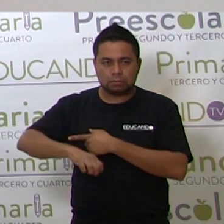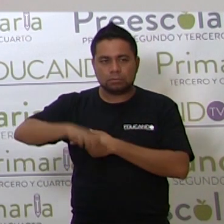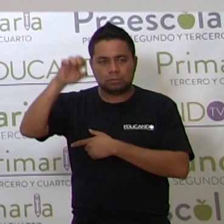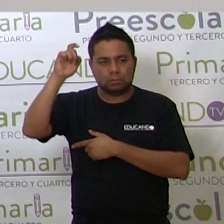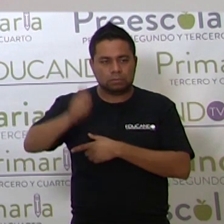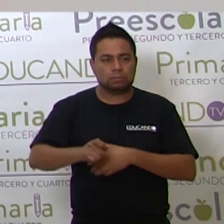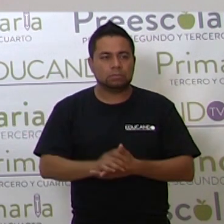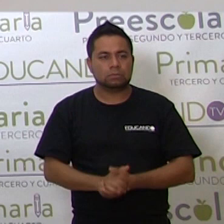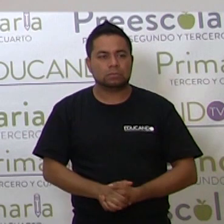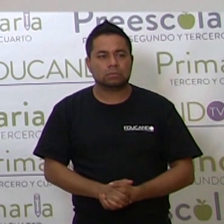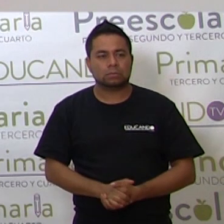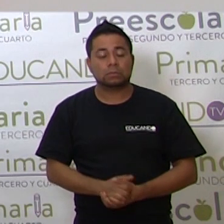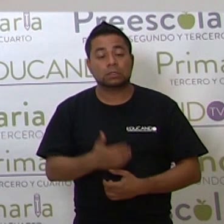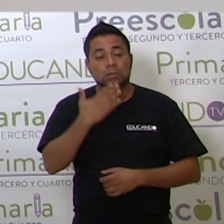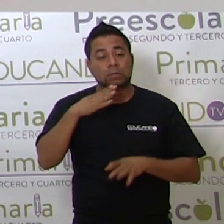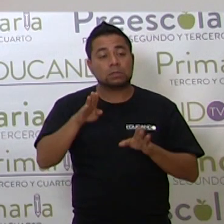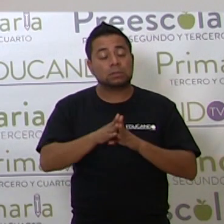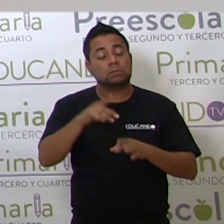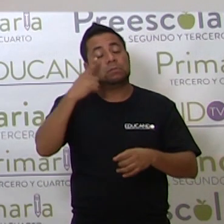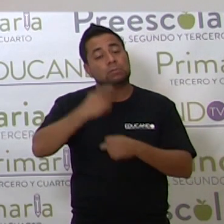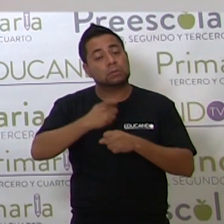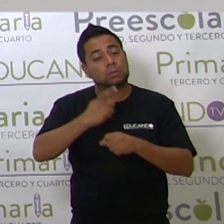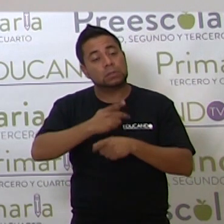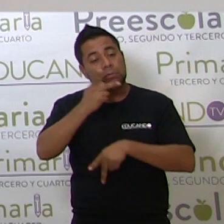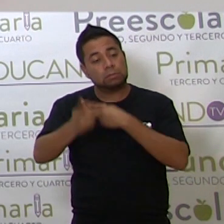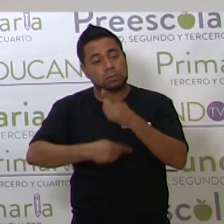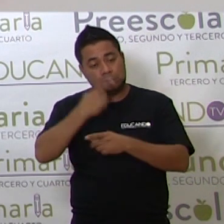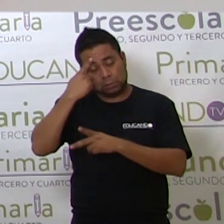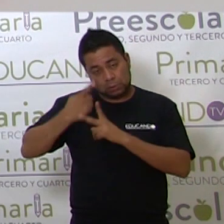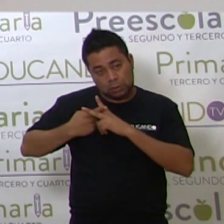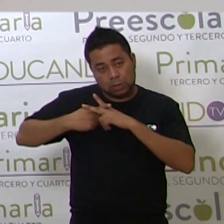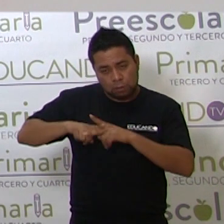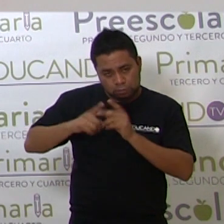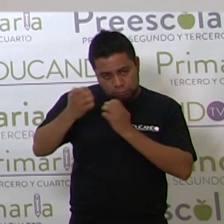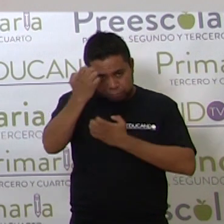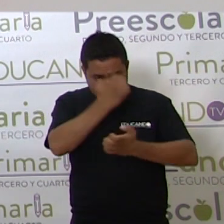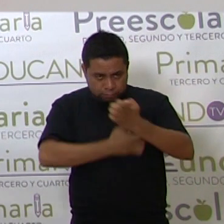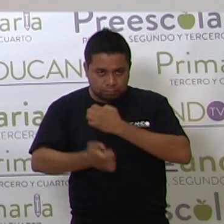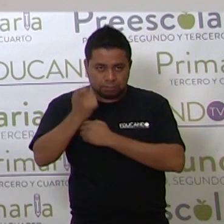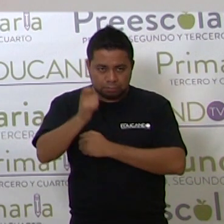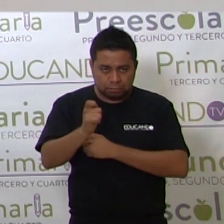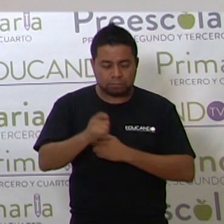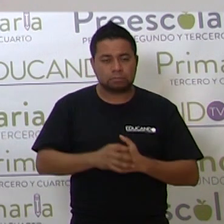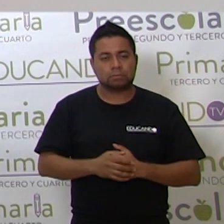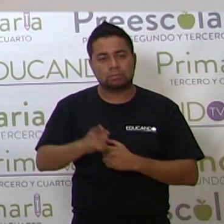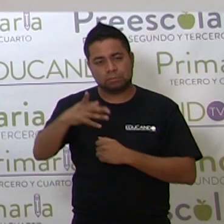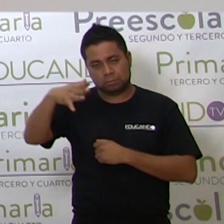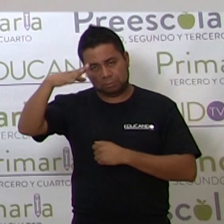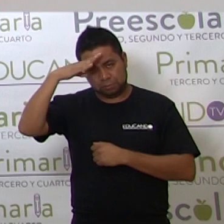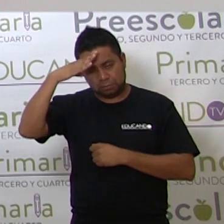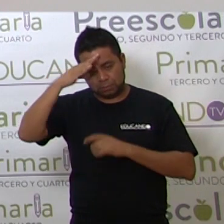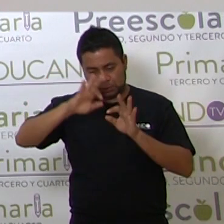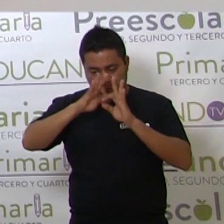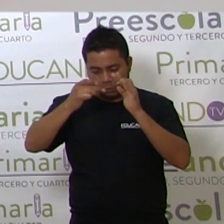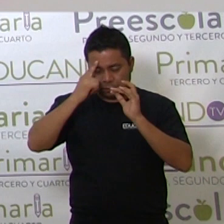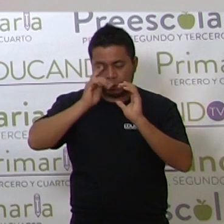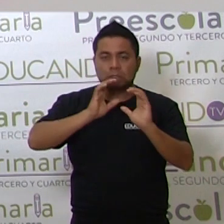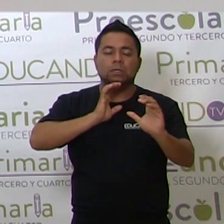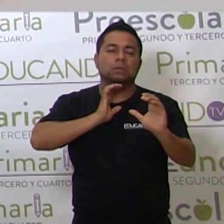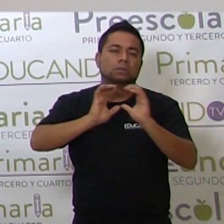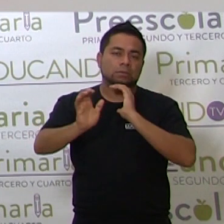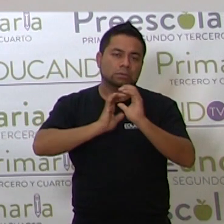bien como primera pregunta para empezar a analizar consideras que los medios de comunicación